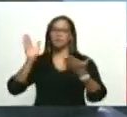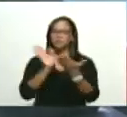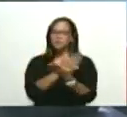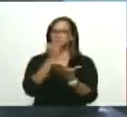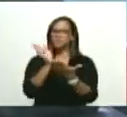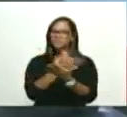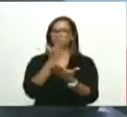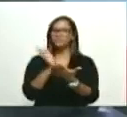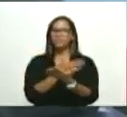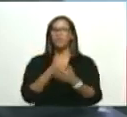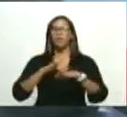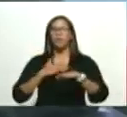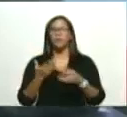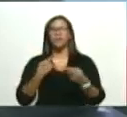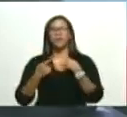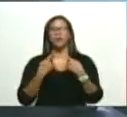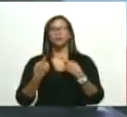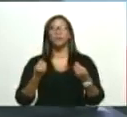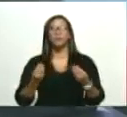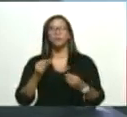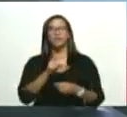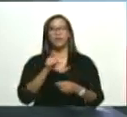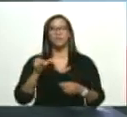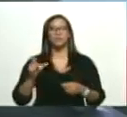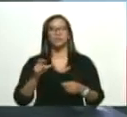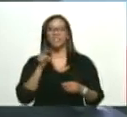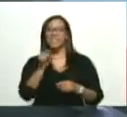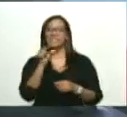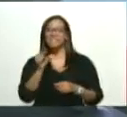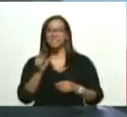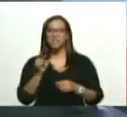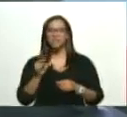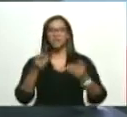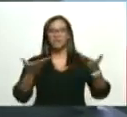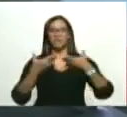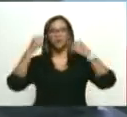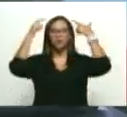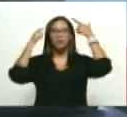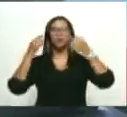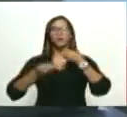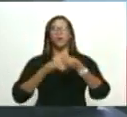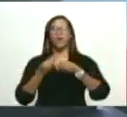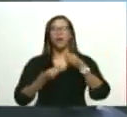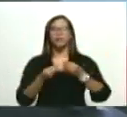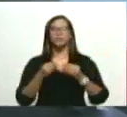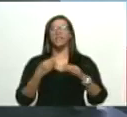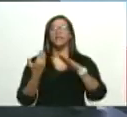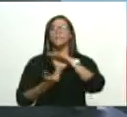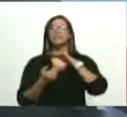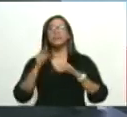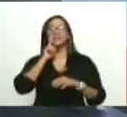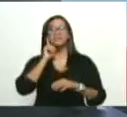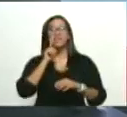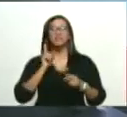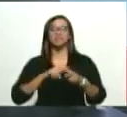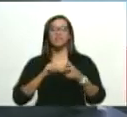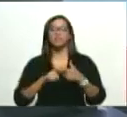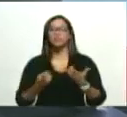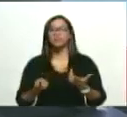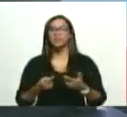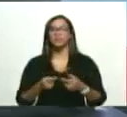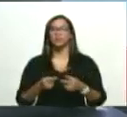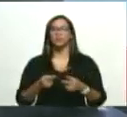dado a entender, porque la cuestión es que muchas de las personas que critican el legado de Hugo Chávez lo hacen en base a mentiras. Entonces no se trata de